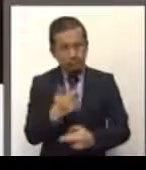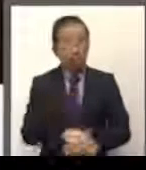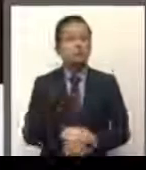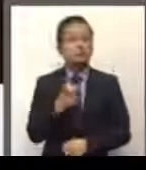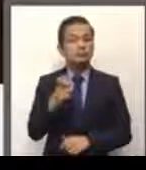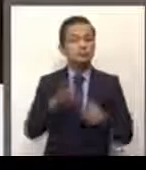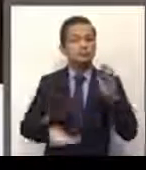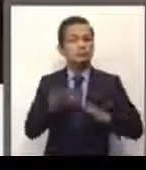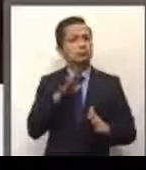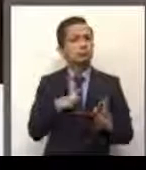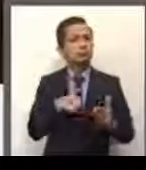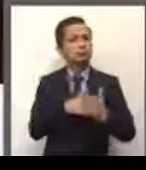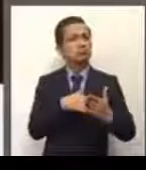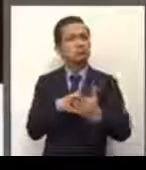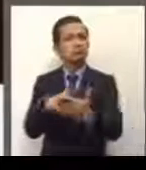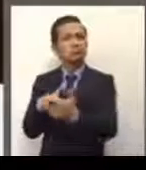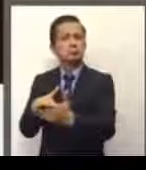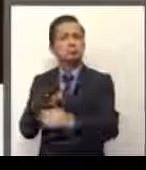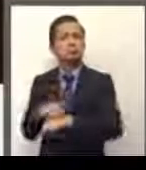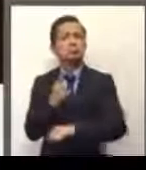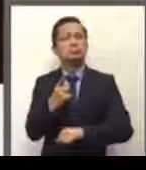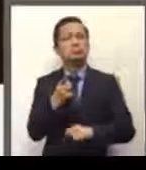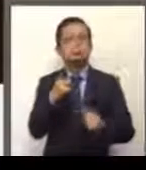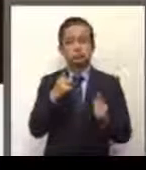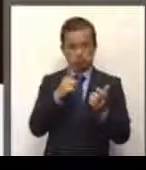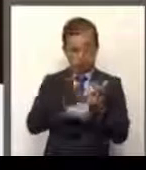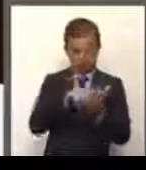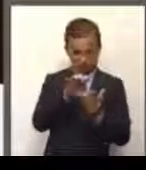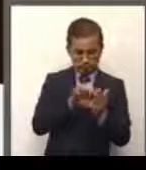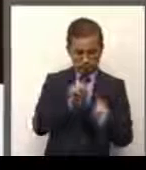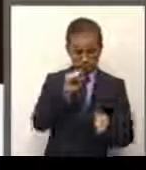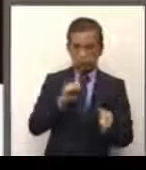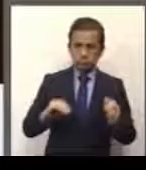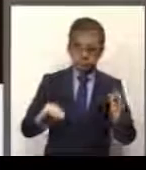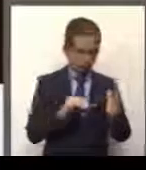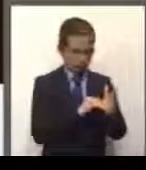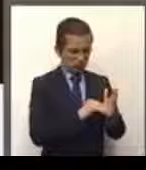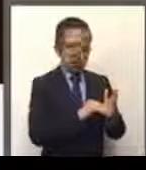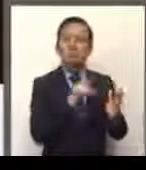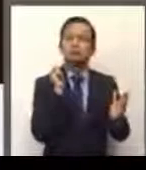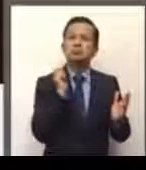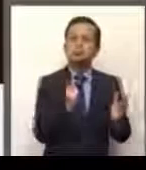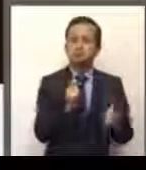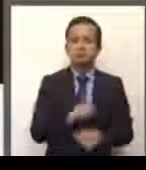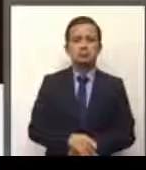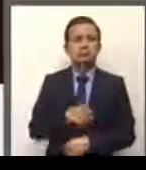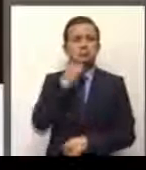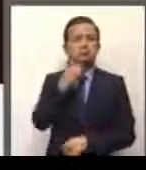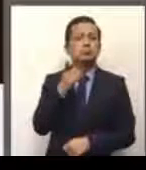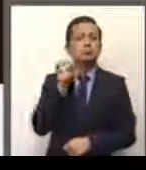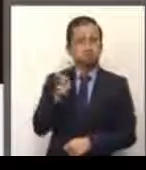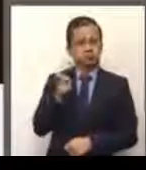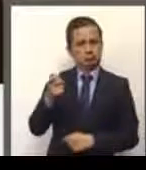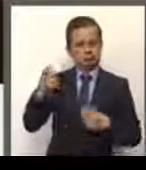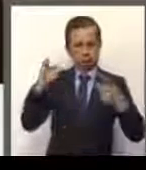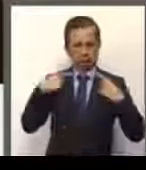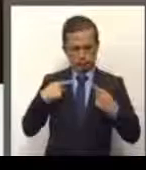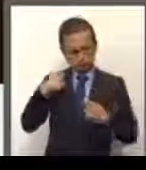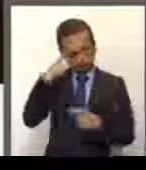el reconocimiento que se nos hace en la Constitución Federal como sujetos de interés